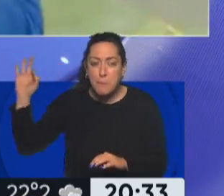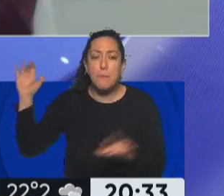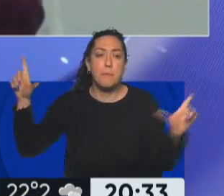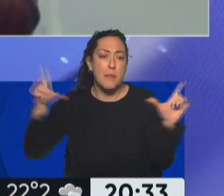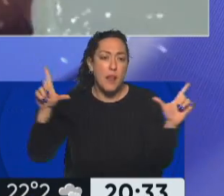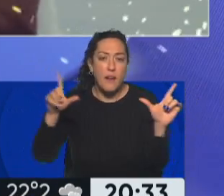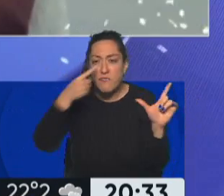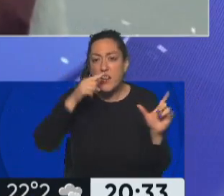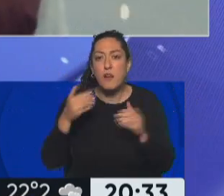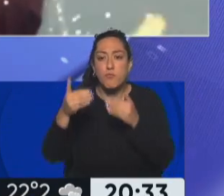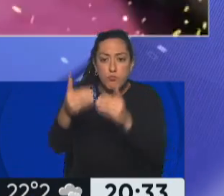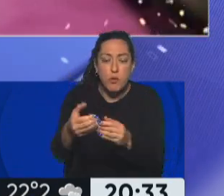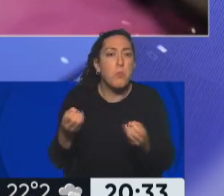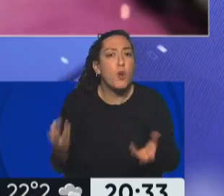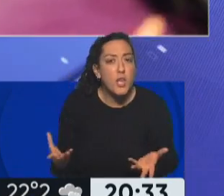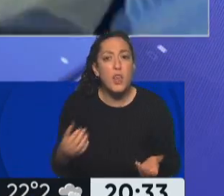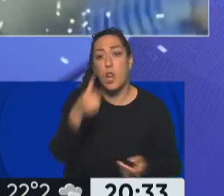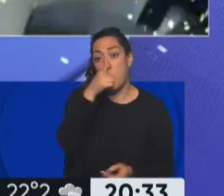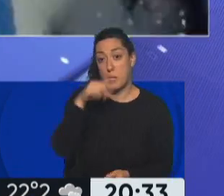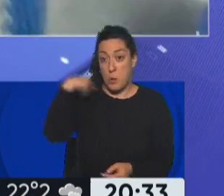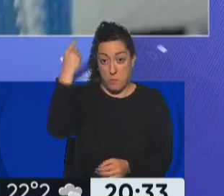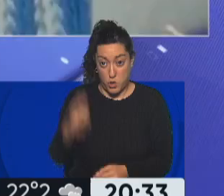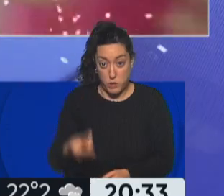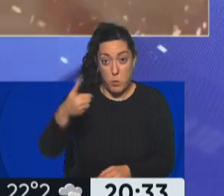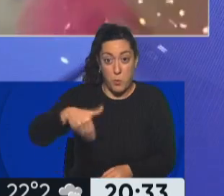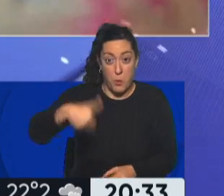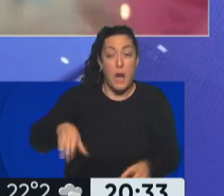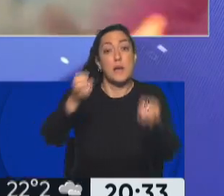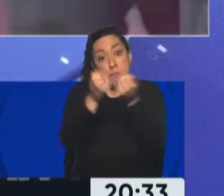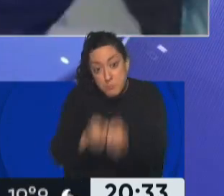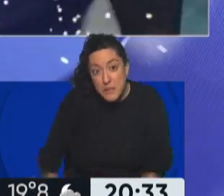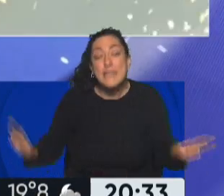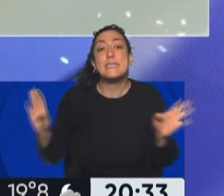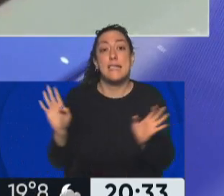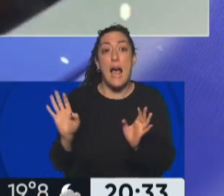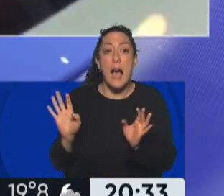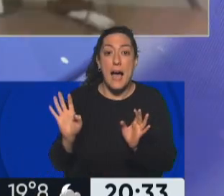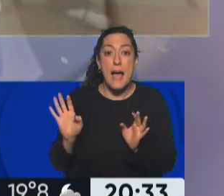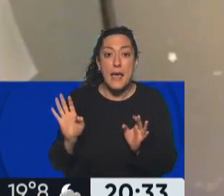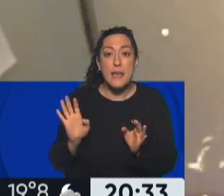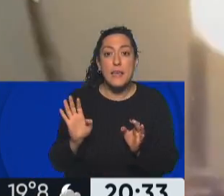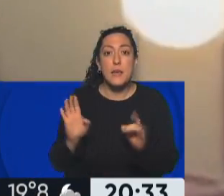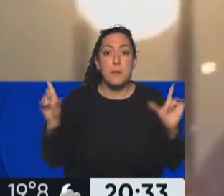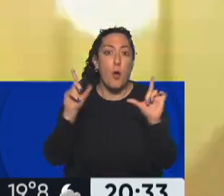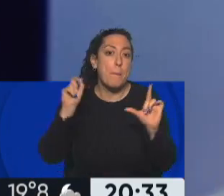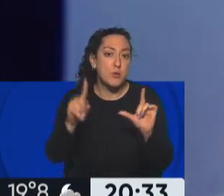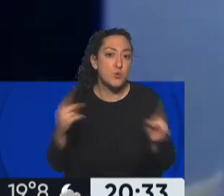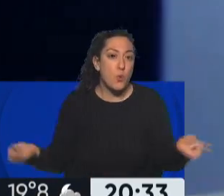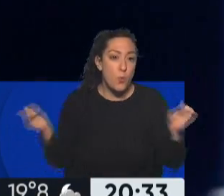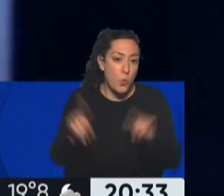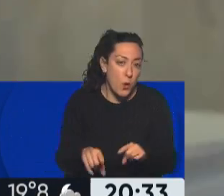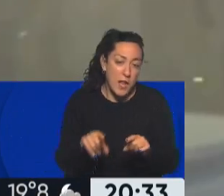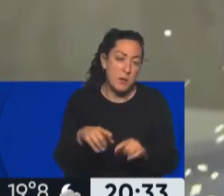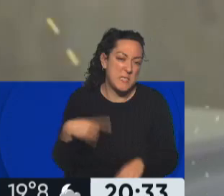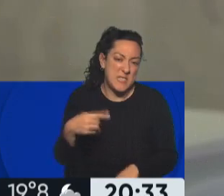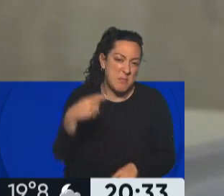Bueno, ¿por qué? Porque este domingo, que estaba previsto para que Susana Jiménez arrancara nuevamente con su programa, como tiene acostumbrado